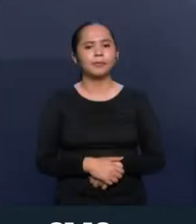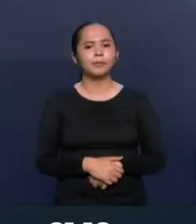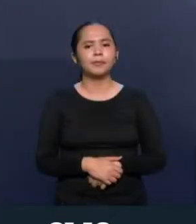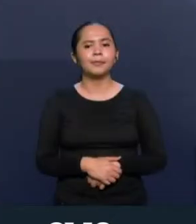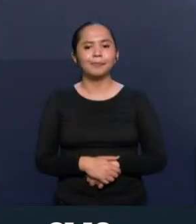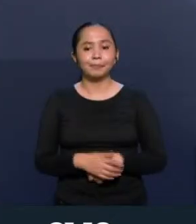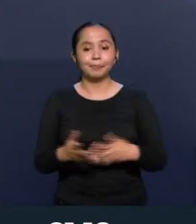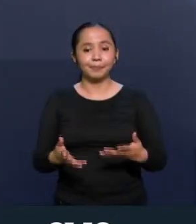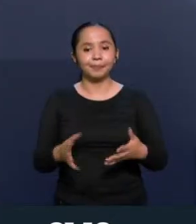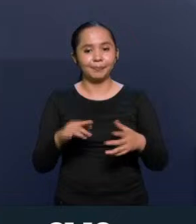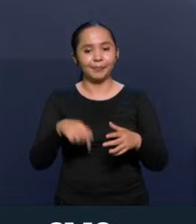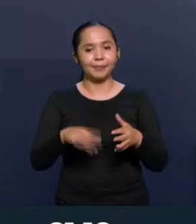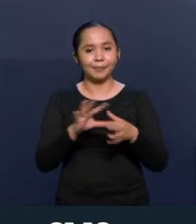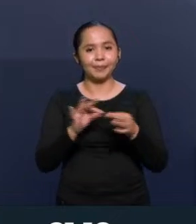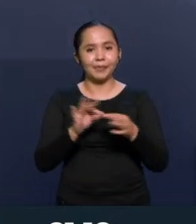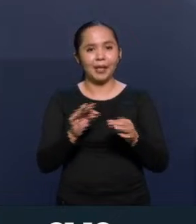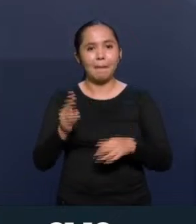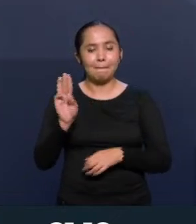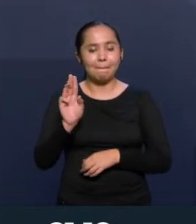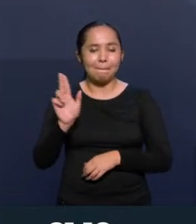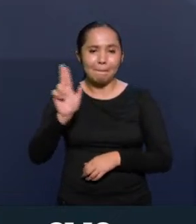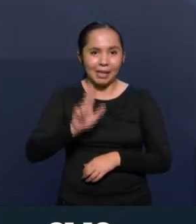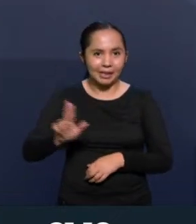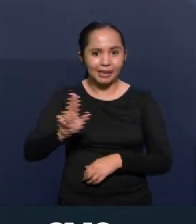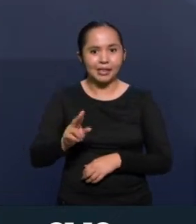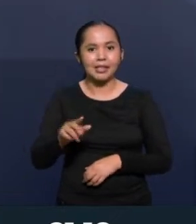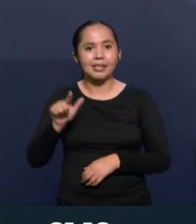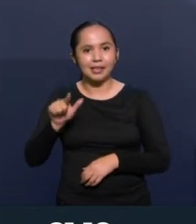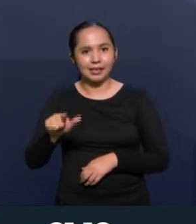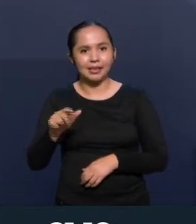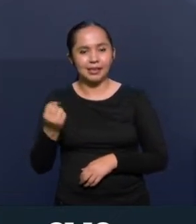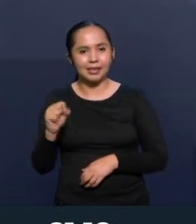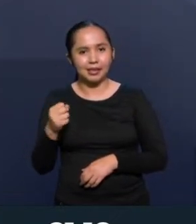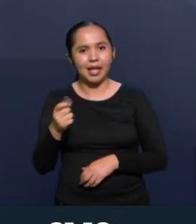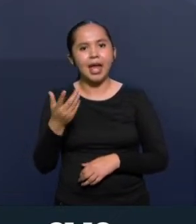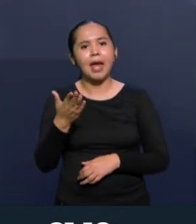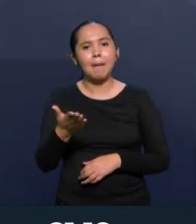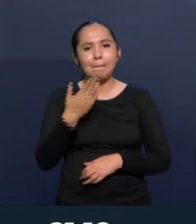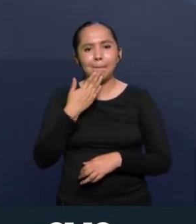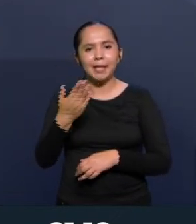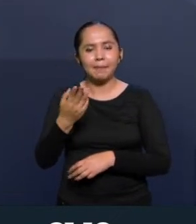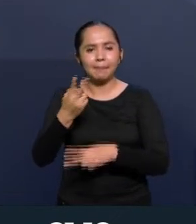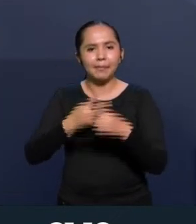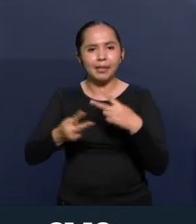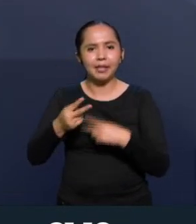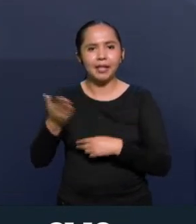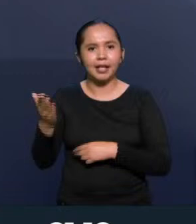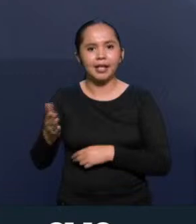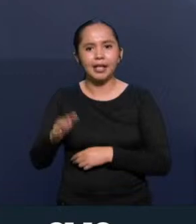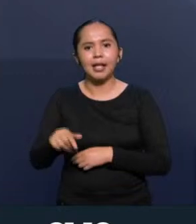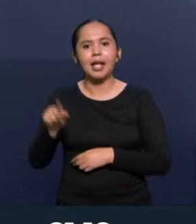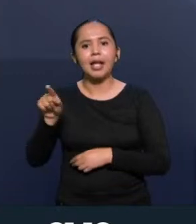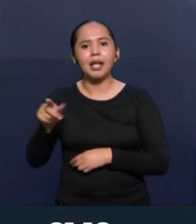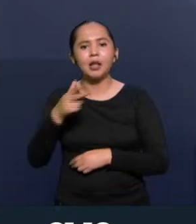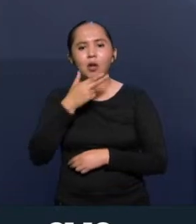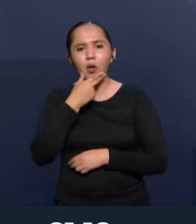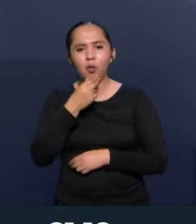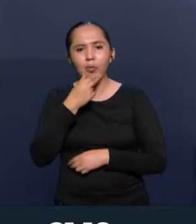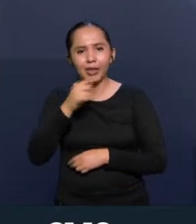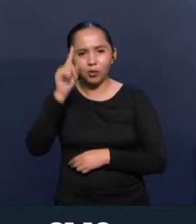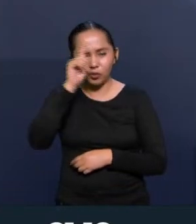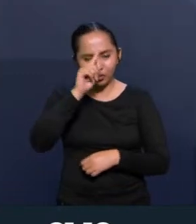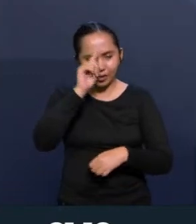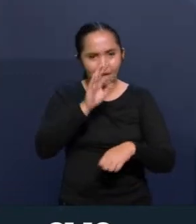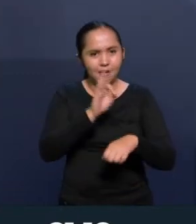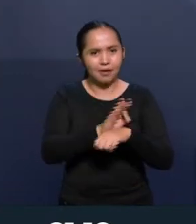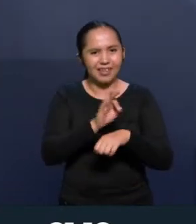Y para el desdoble de este martes 17 de septiembre le damos la bienvenida aquí en el estudio y le agradecemos que nos acompañe a Hamlet García Almaguer, consejero nacional